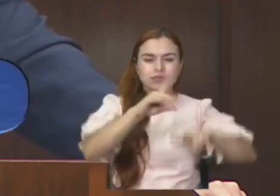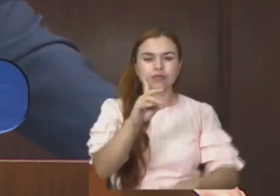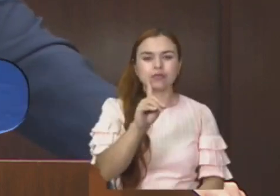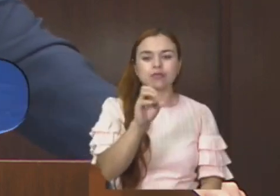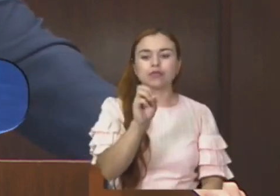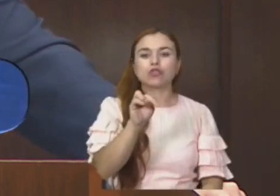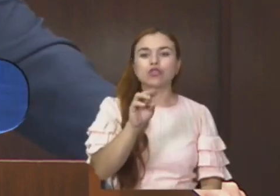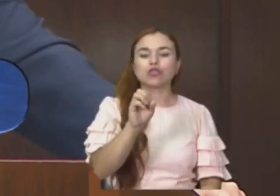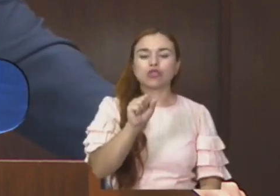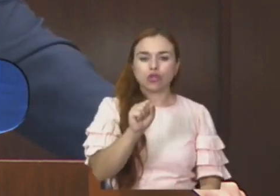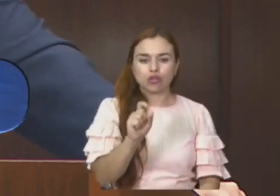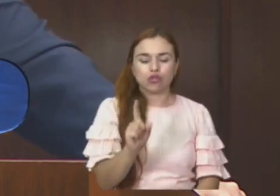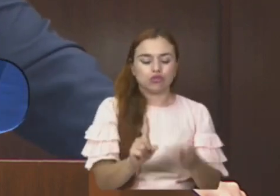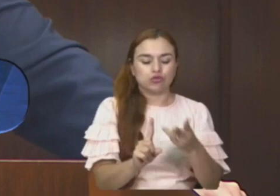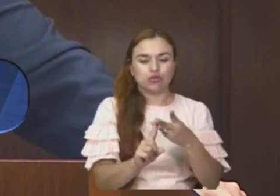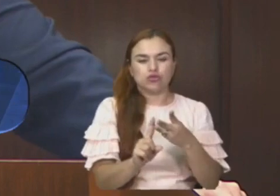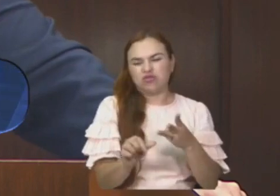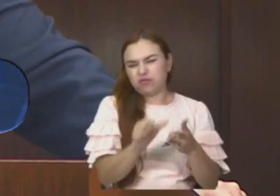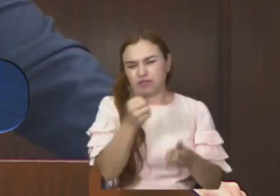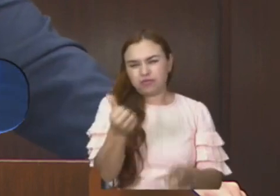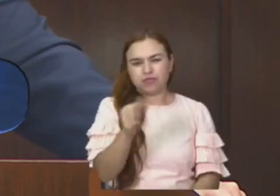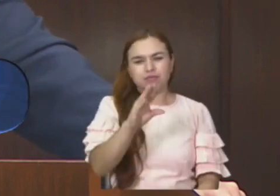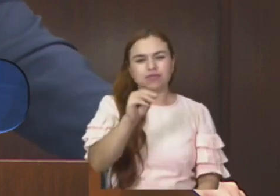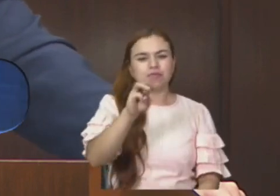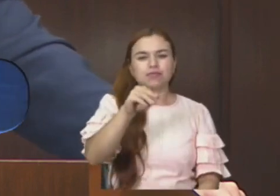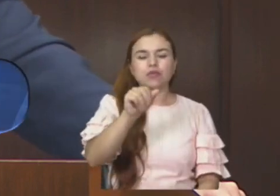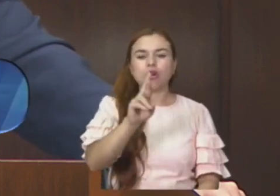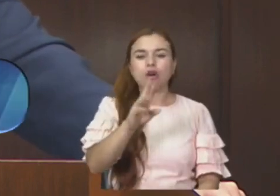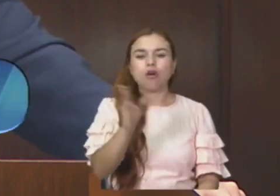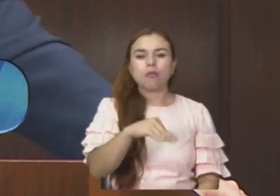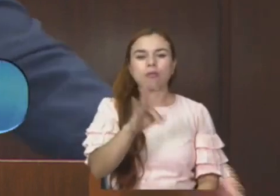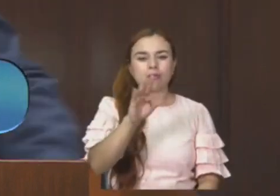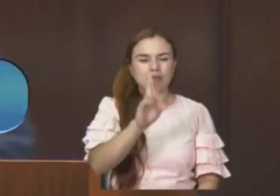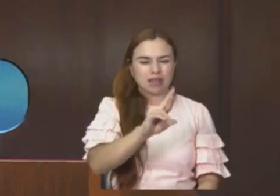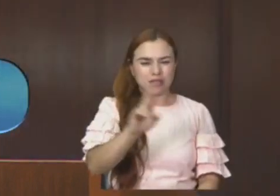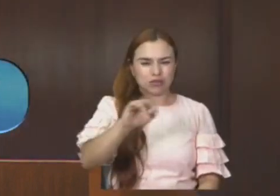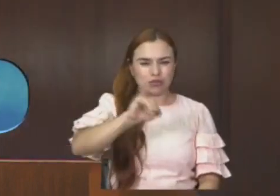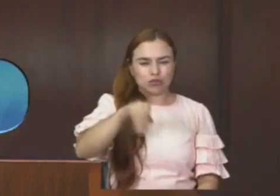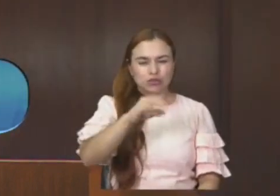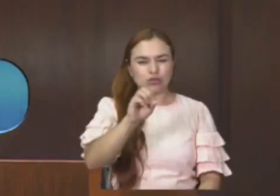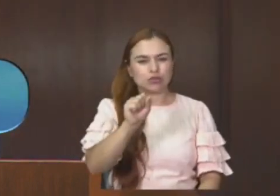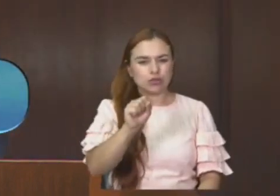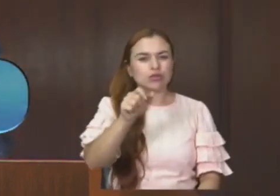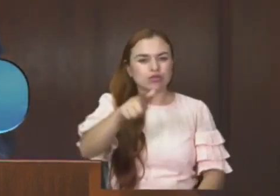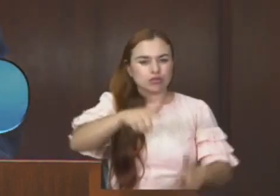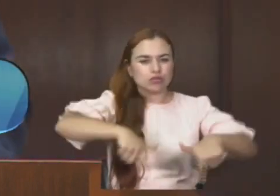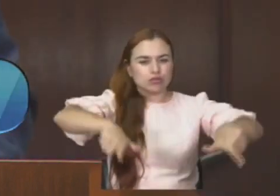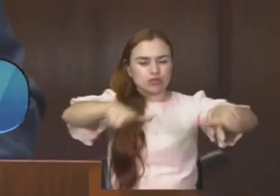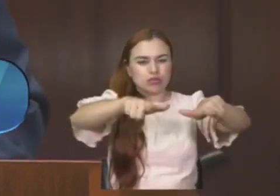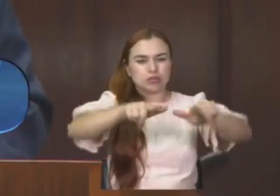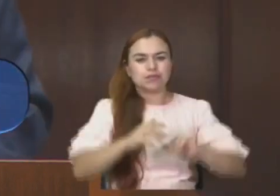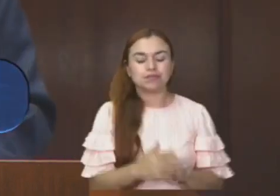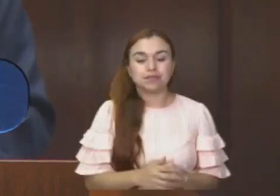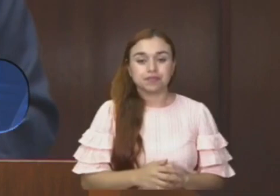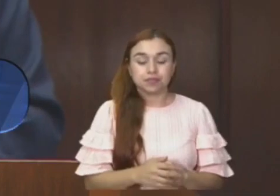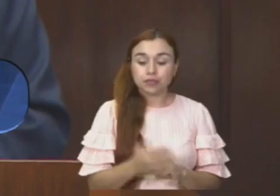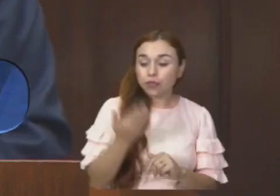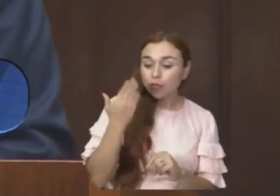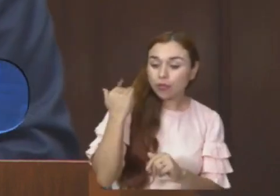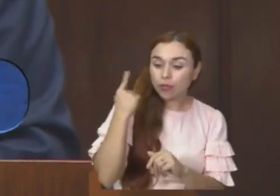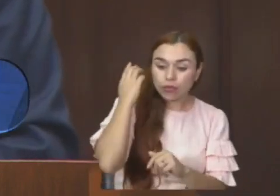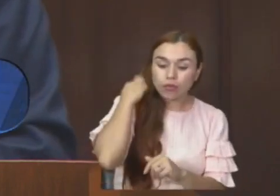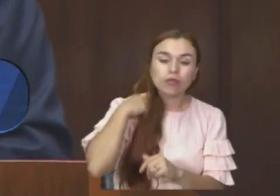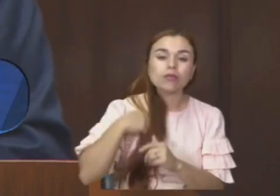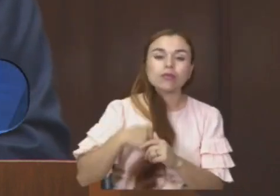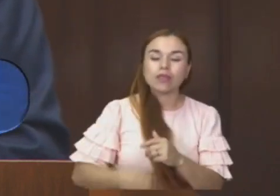Panamá. Para el año 2022, presidente, Minera Panamá presentó 3 informes de regalía. Sin